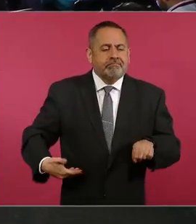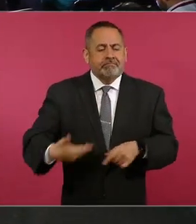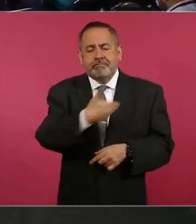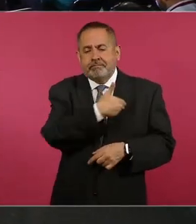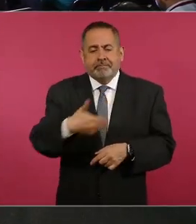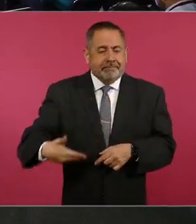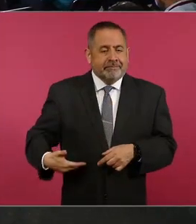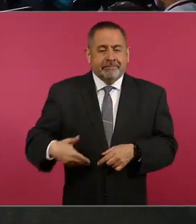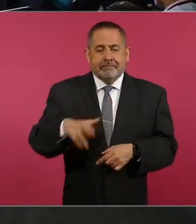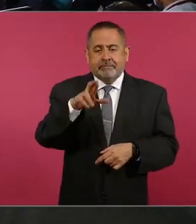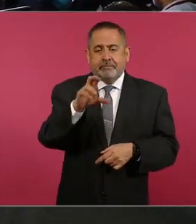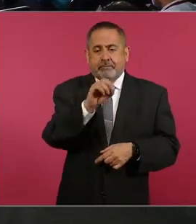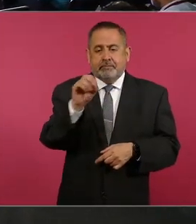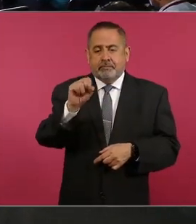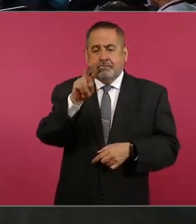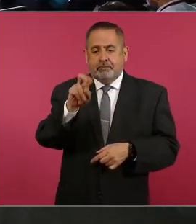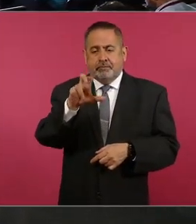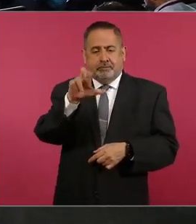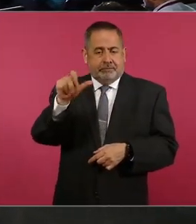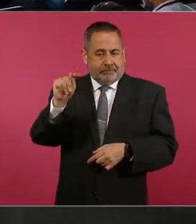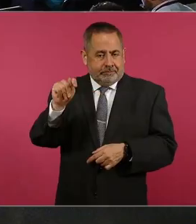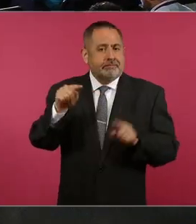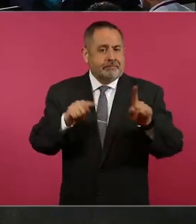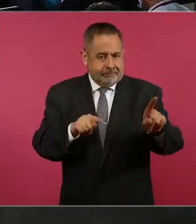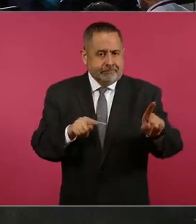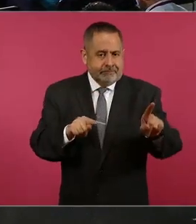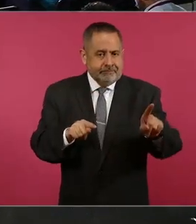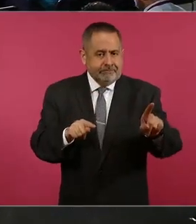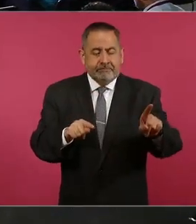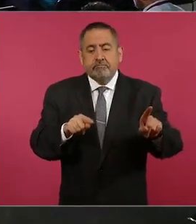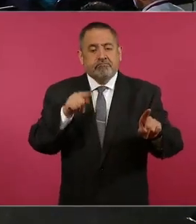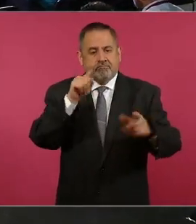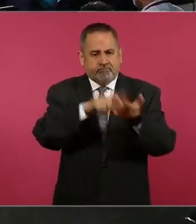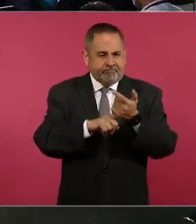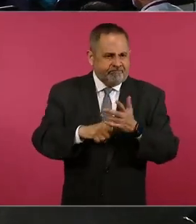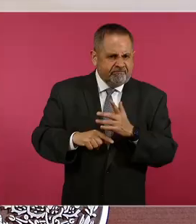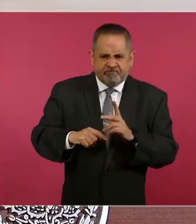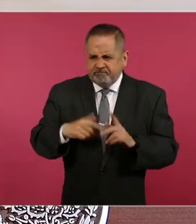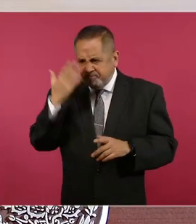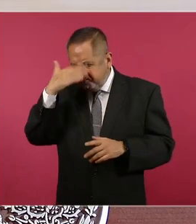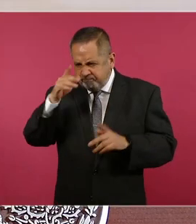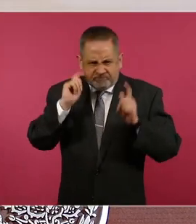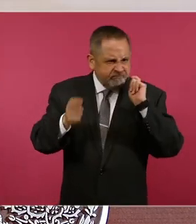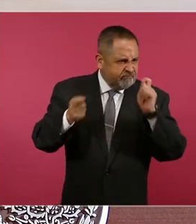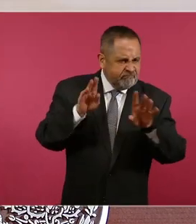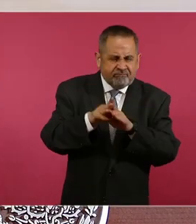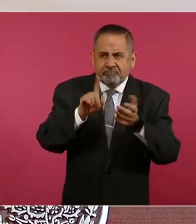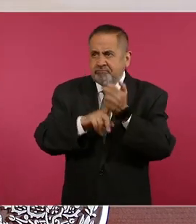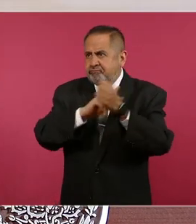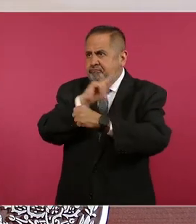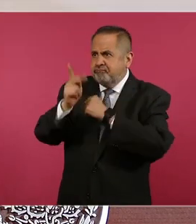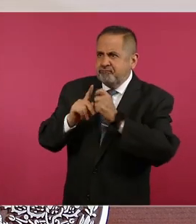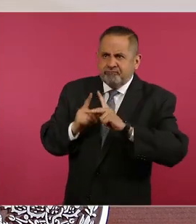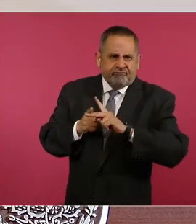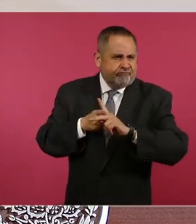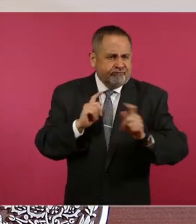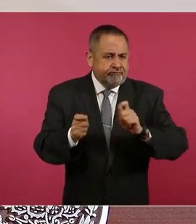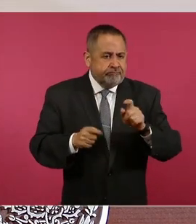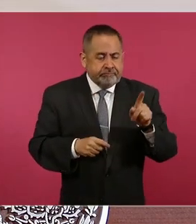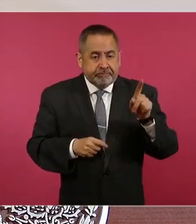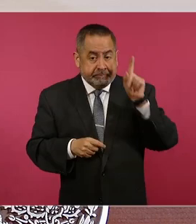Delano Roosevelt, que era un gran estadista y fue muy